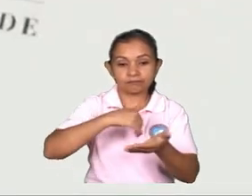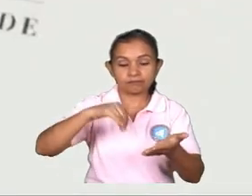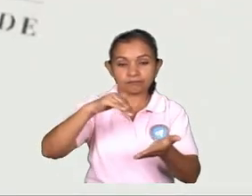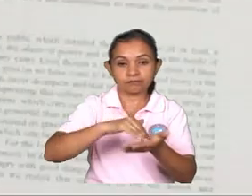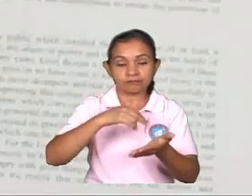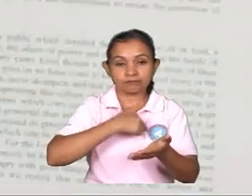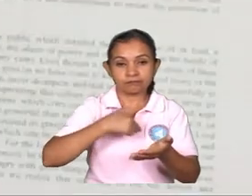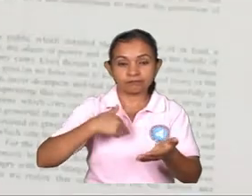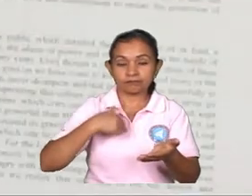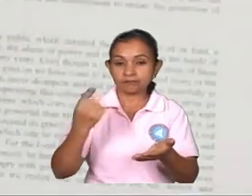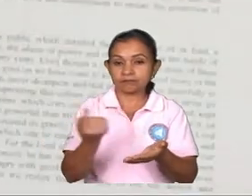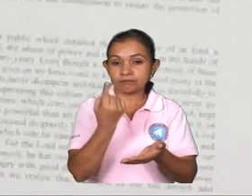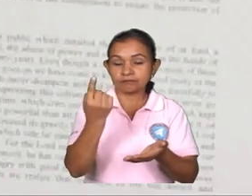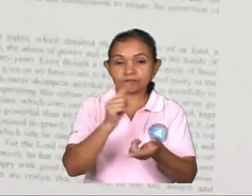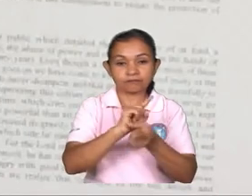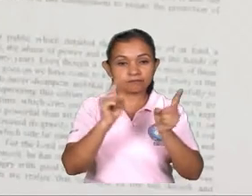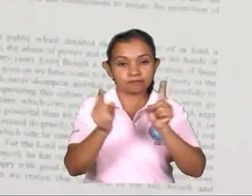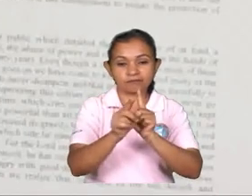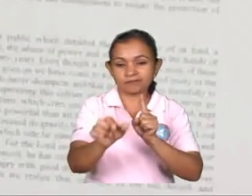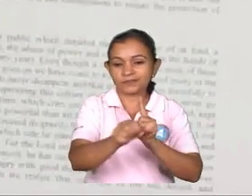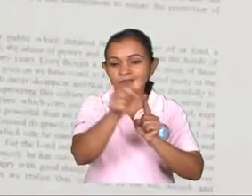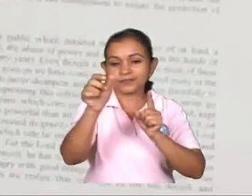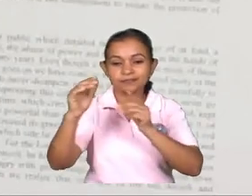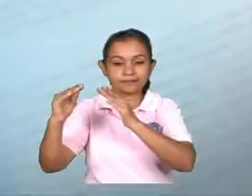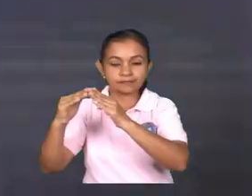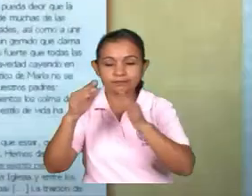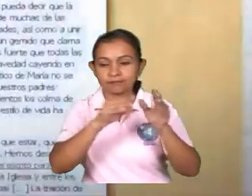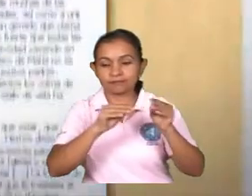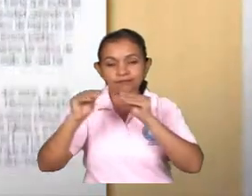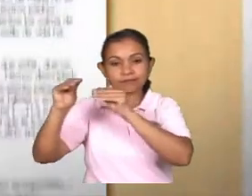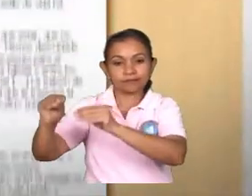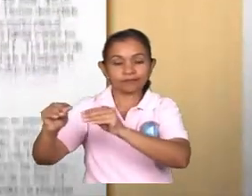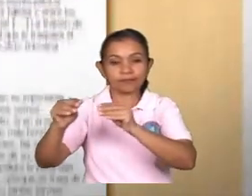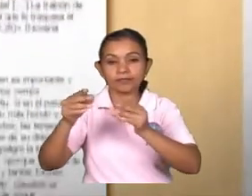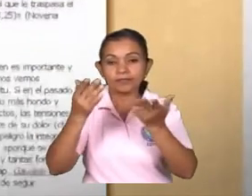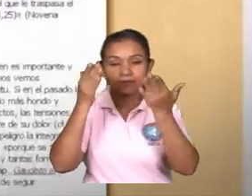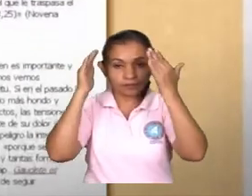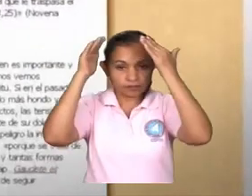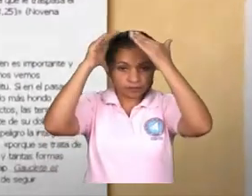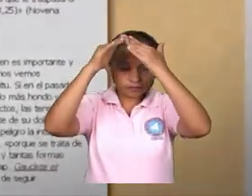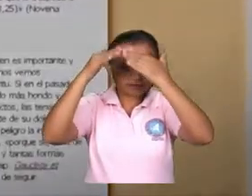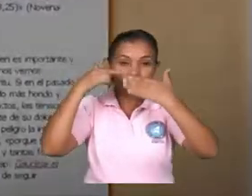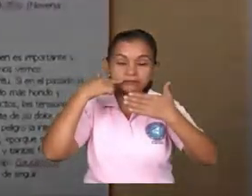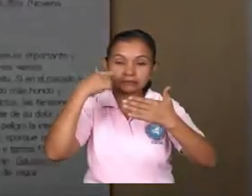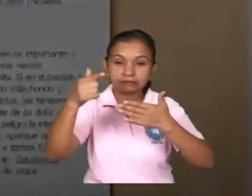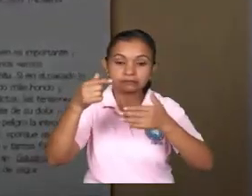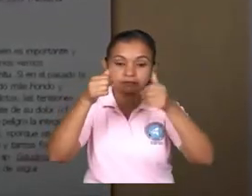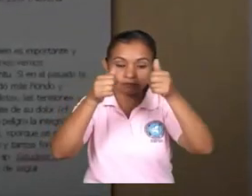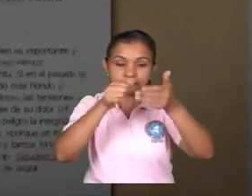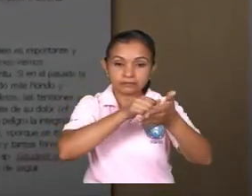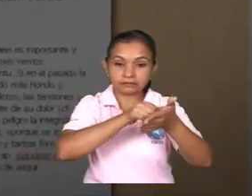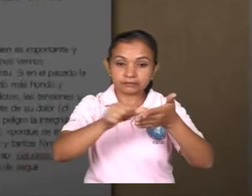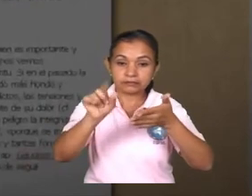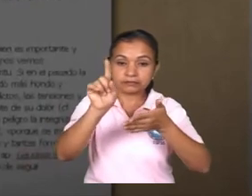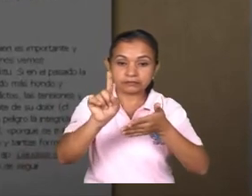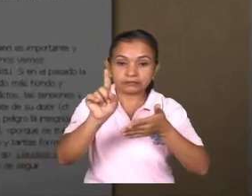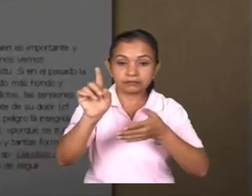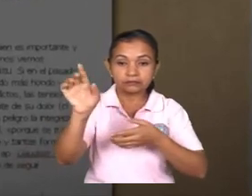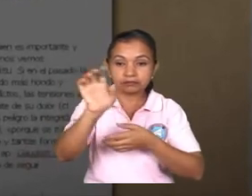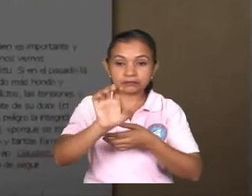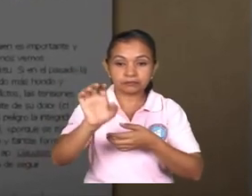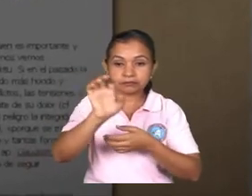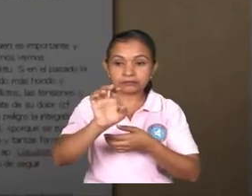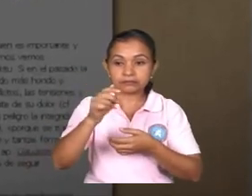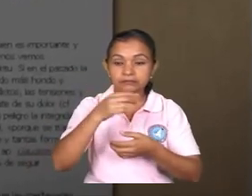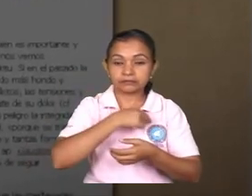tratamiento o simplemente mudándolos a otros sitios. En tanto, el Papa Francisco envió una misiva el 1 de enero de este año,